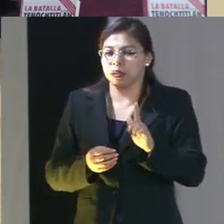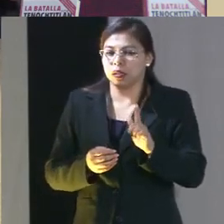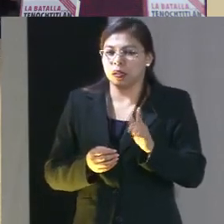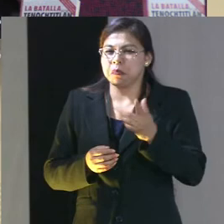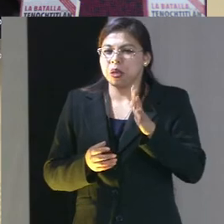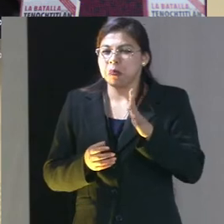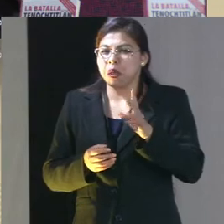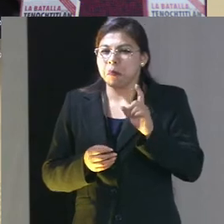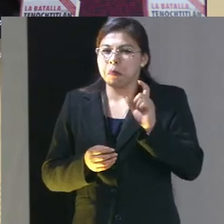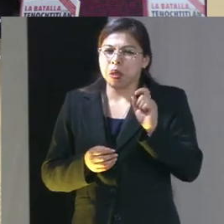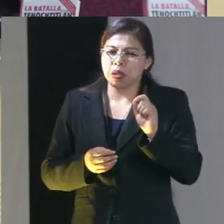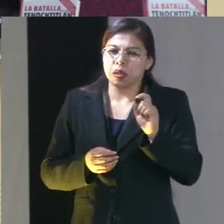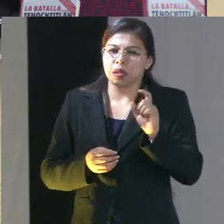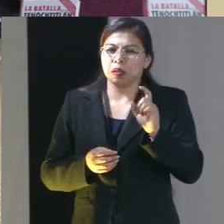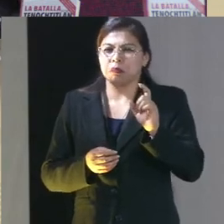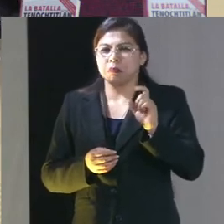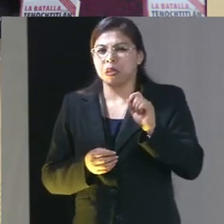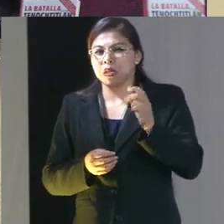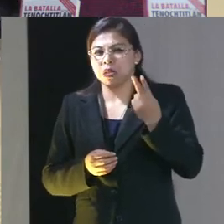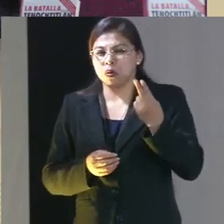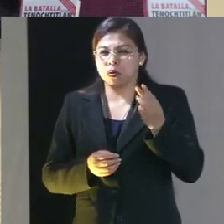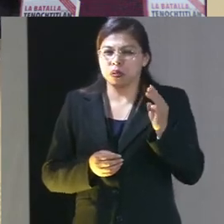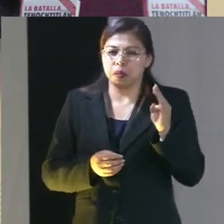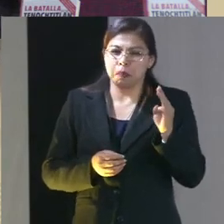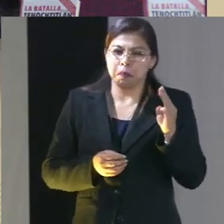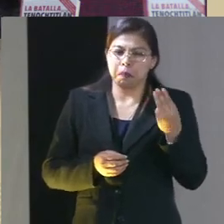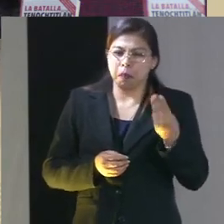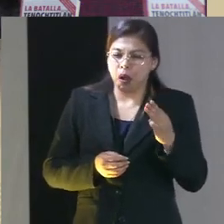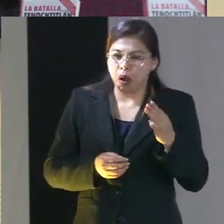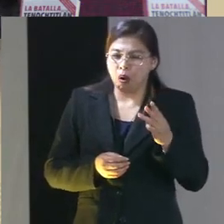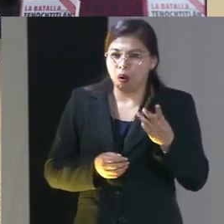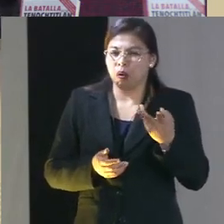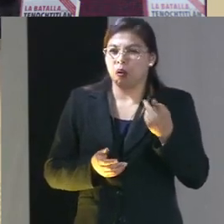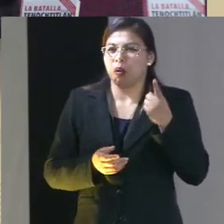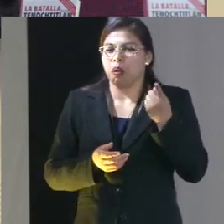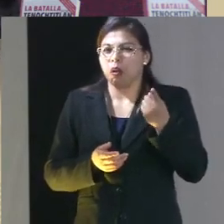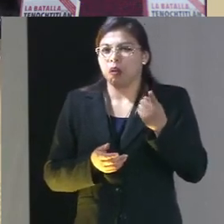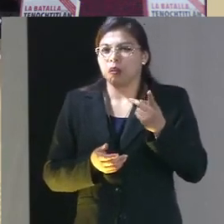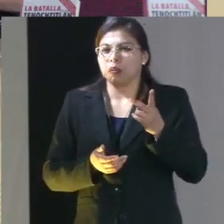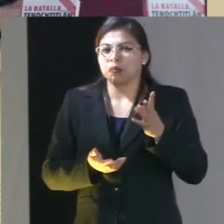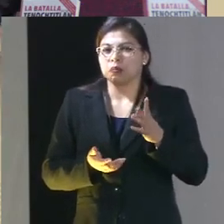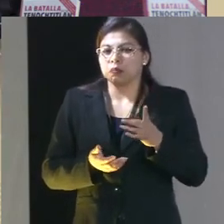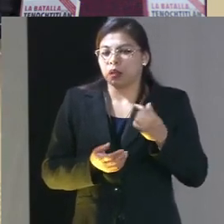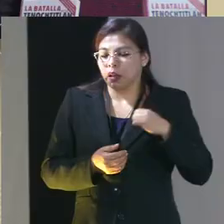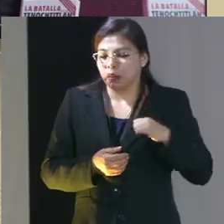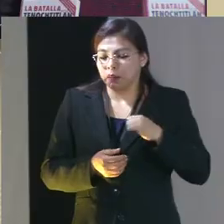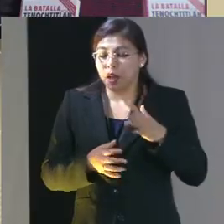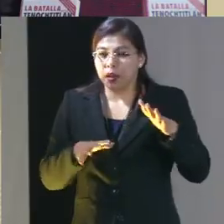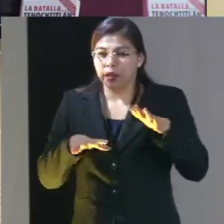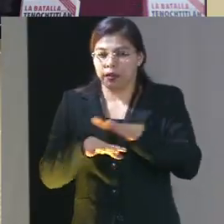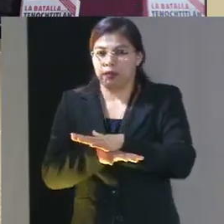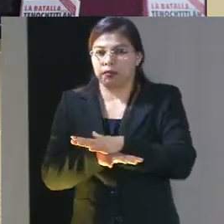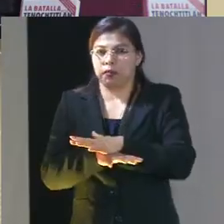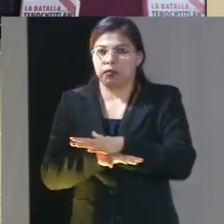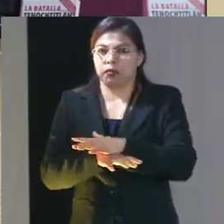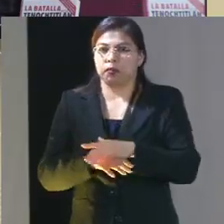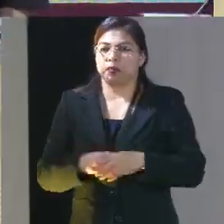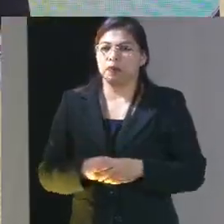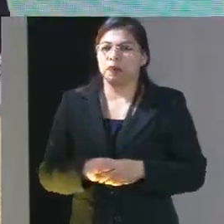22 de mayo de 1520. Y sí, por supuesto, con eso las cosas cambian de un día para otro.